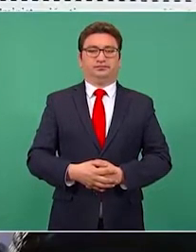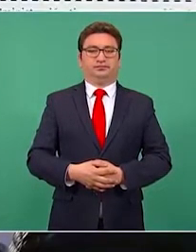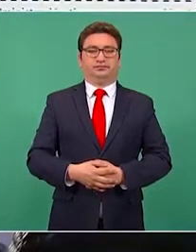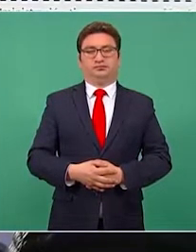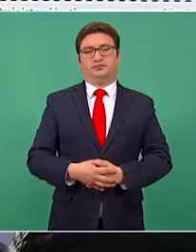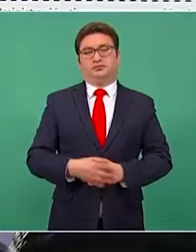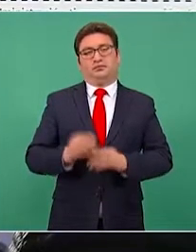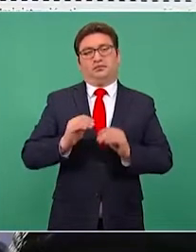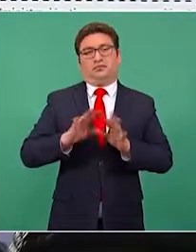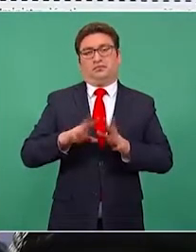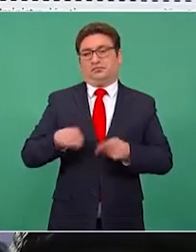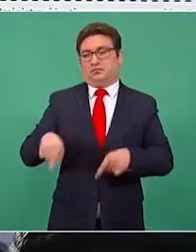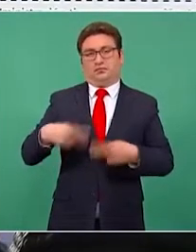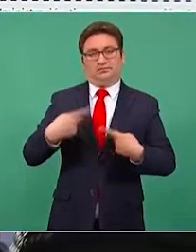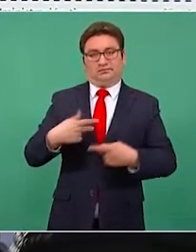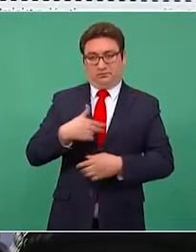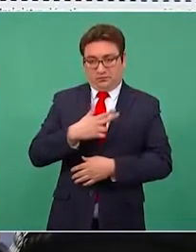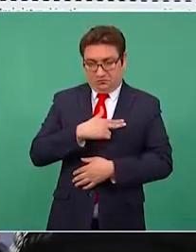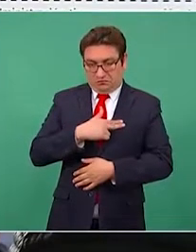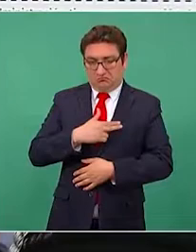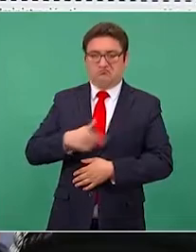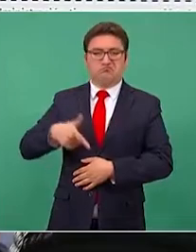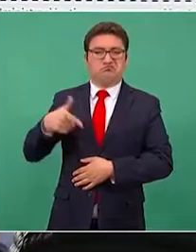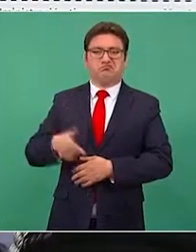Los remataban.